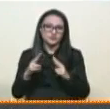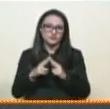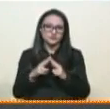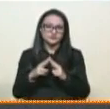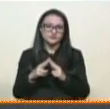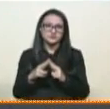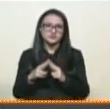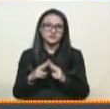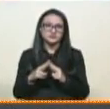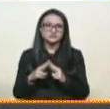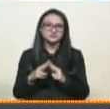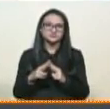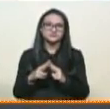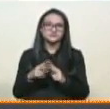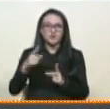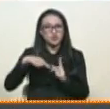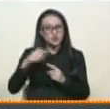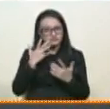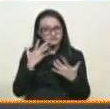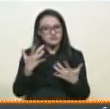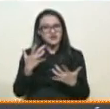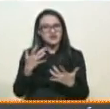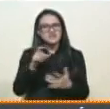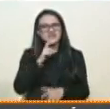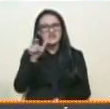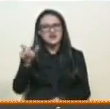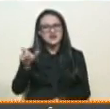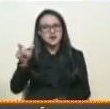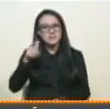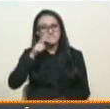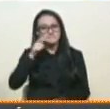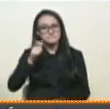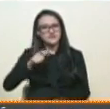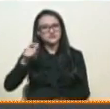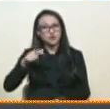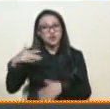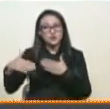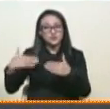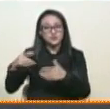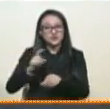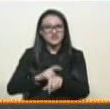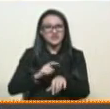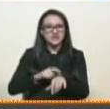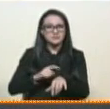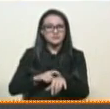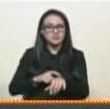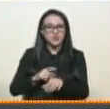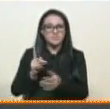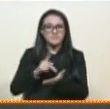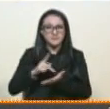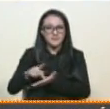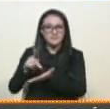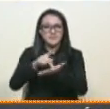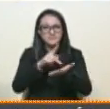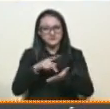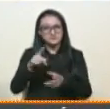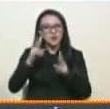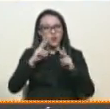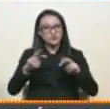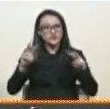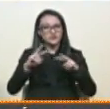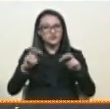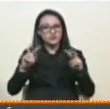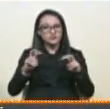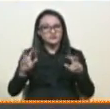nosotros lo podemos incluso ver quiénes han sido las personas a lo largo del tiempo que han asistido a esta auditoría y vamos a ver que